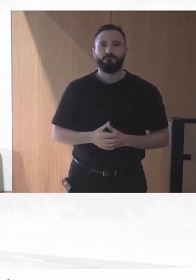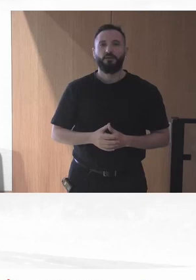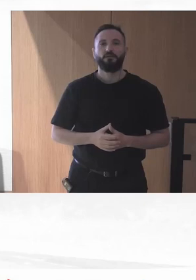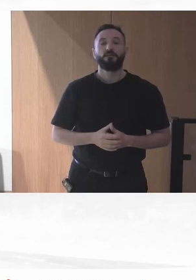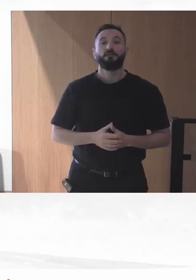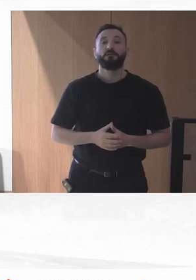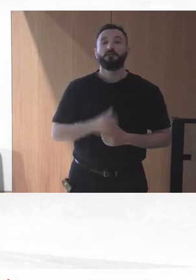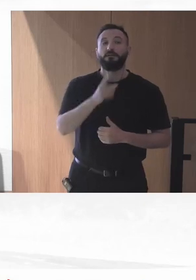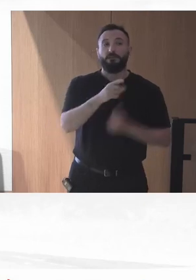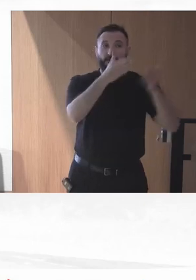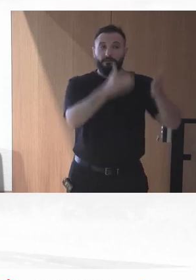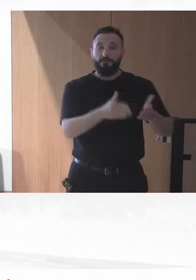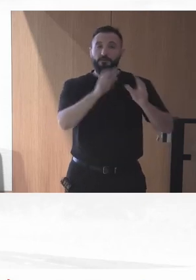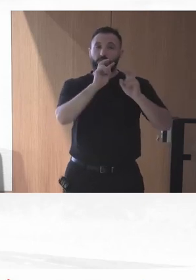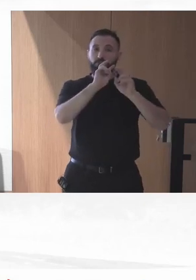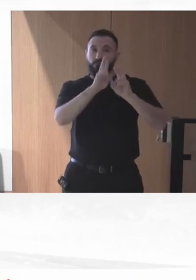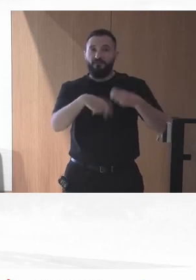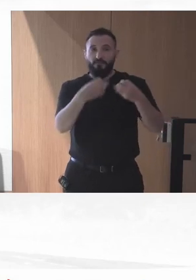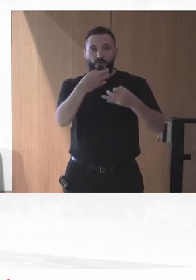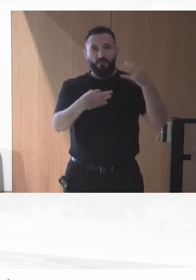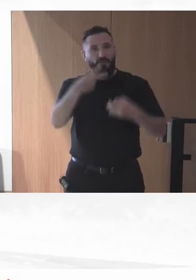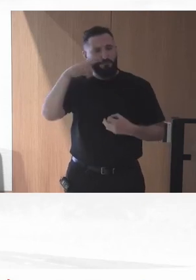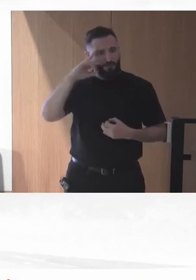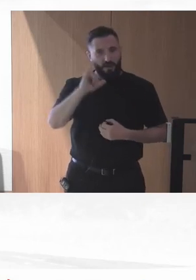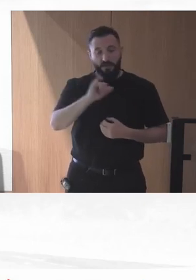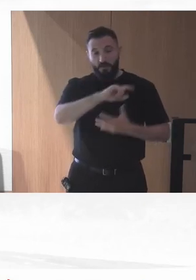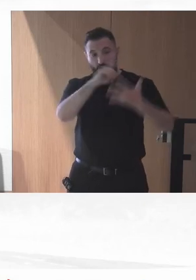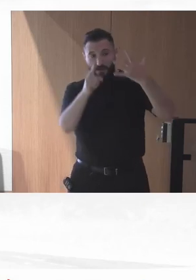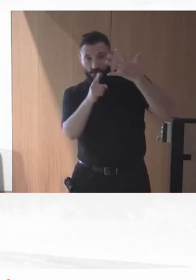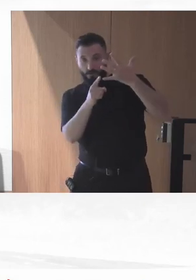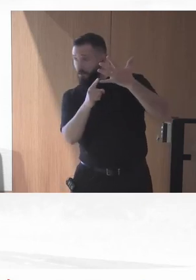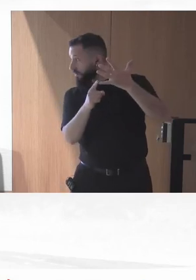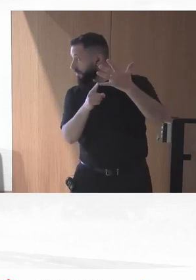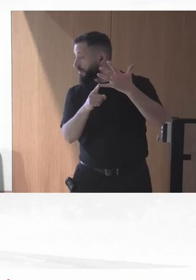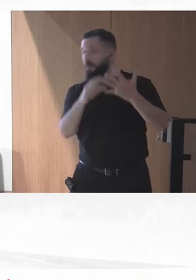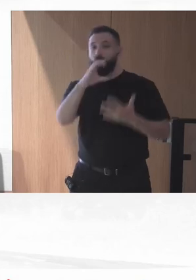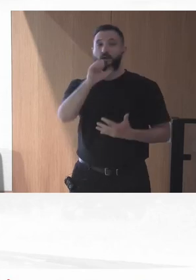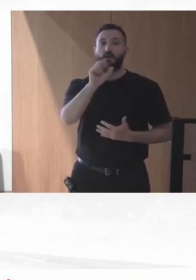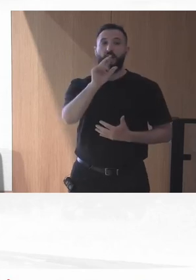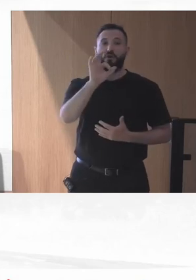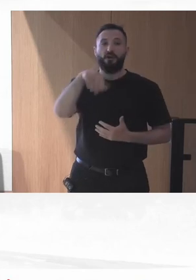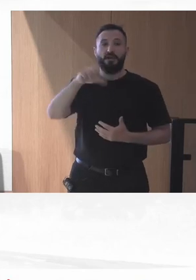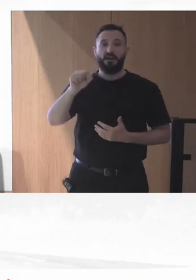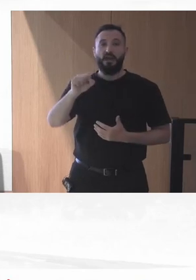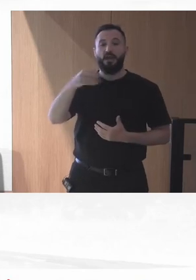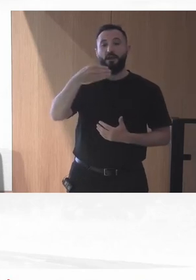procesal y también en reformas judiciales. Por último, pero no por ello menos importante, tenemos a Carolina Barbica, que